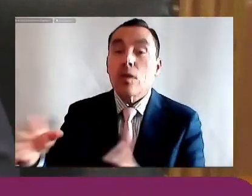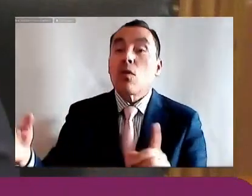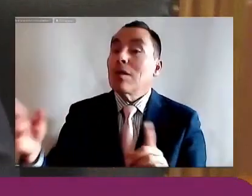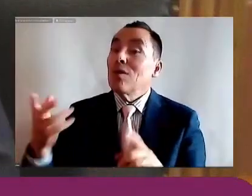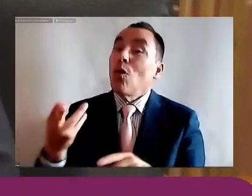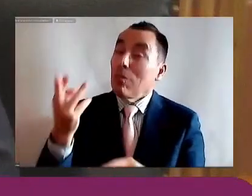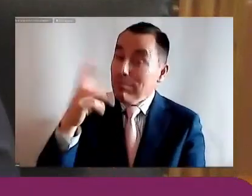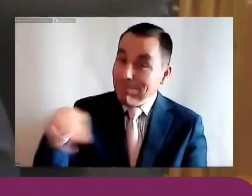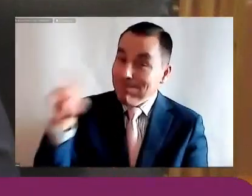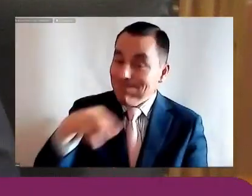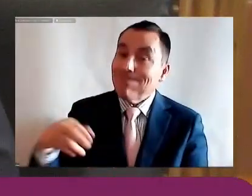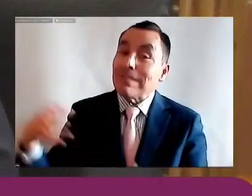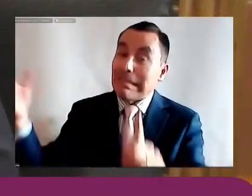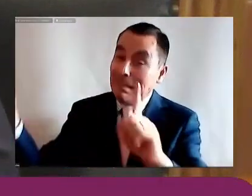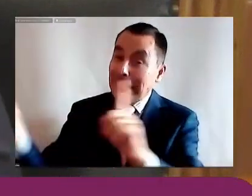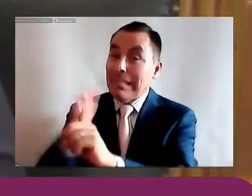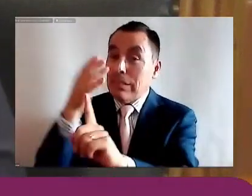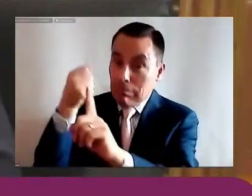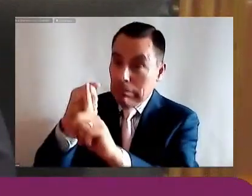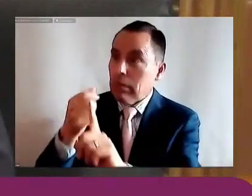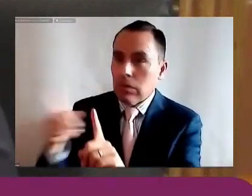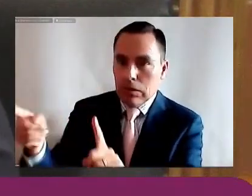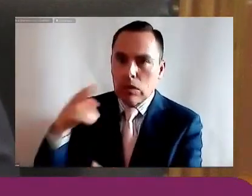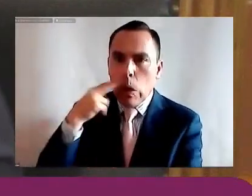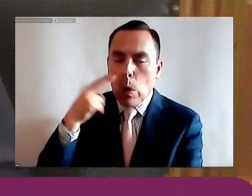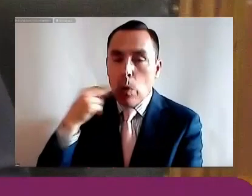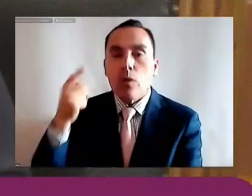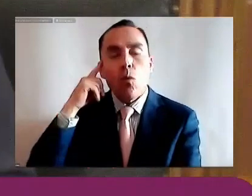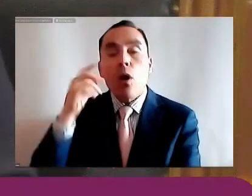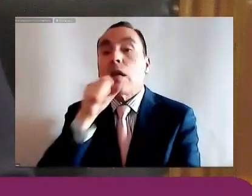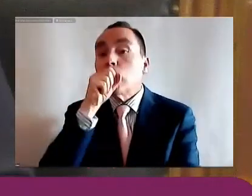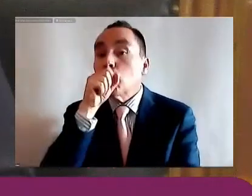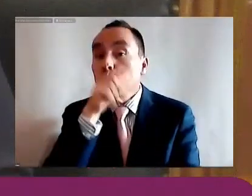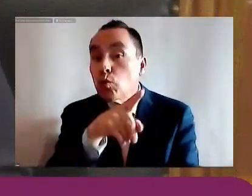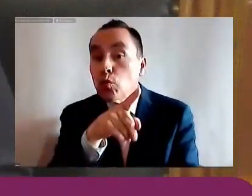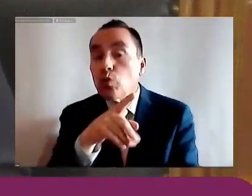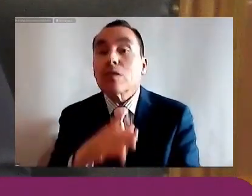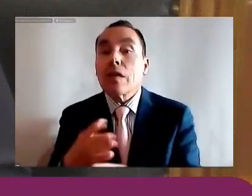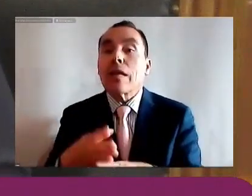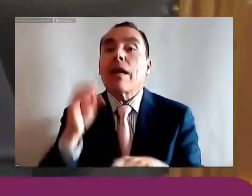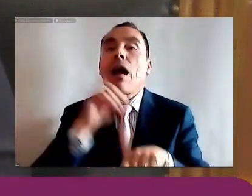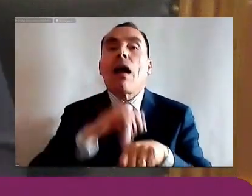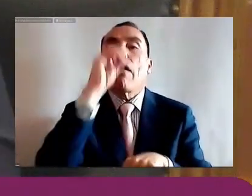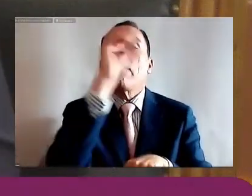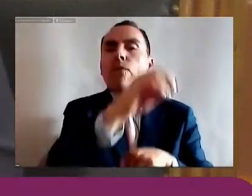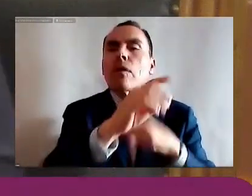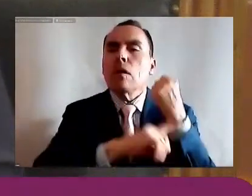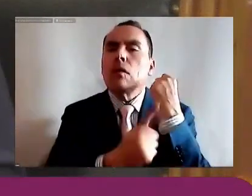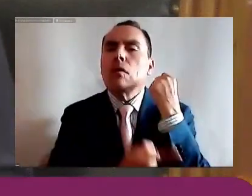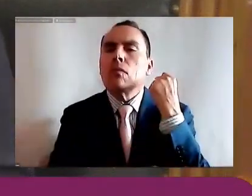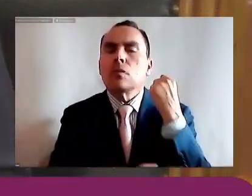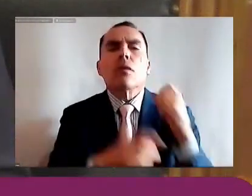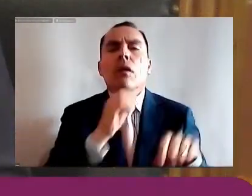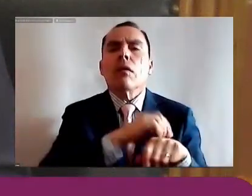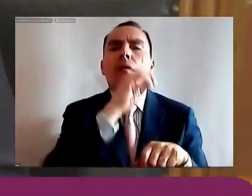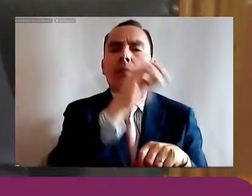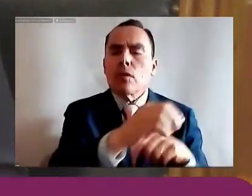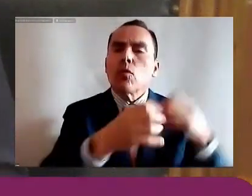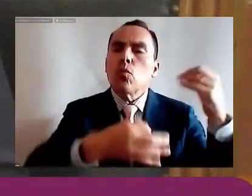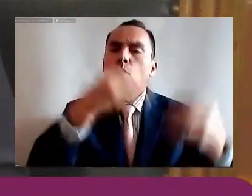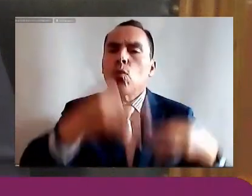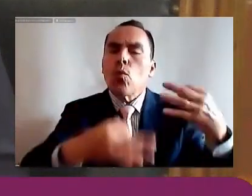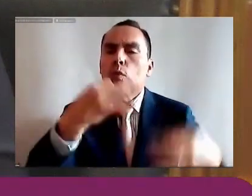ha planteado a propósito de las denuncias por violencia intrafamiliar. ¿Qué ocurre cuando se realiza una denuncia por